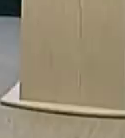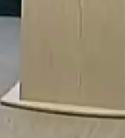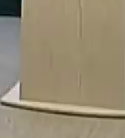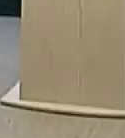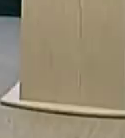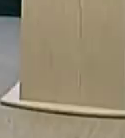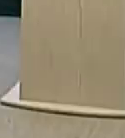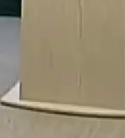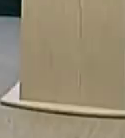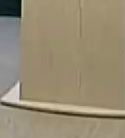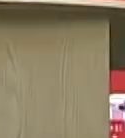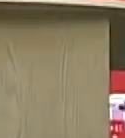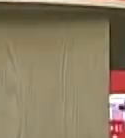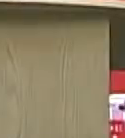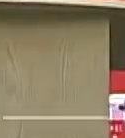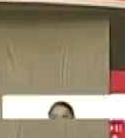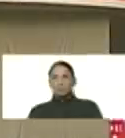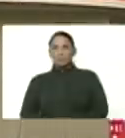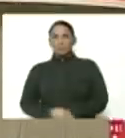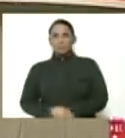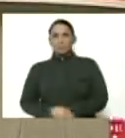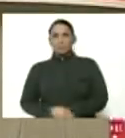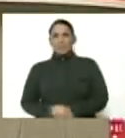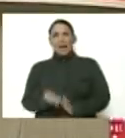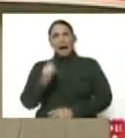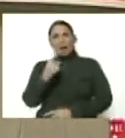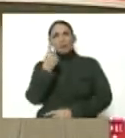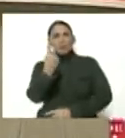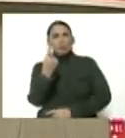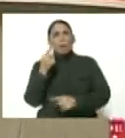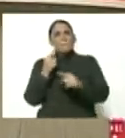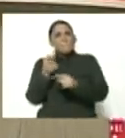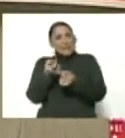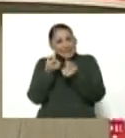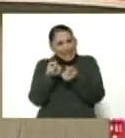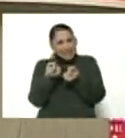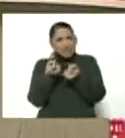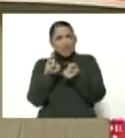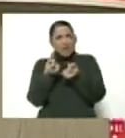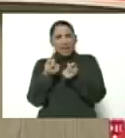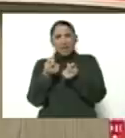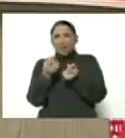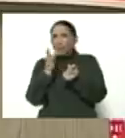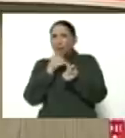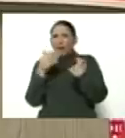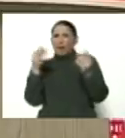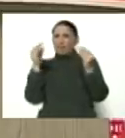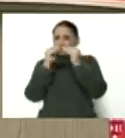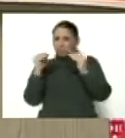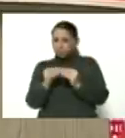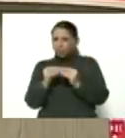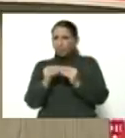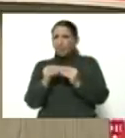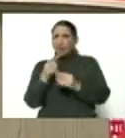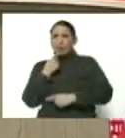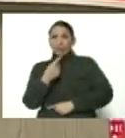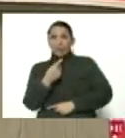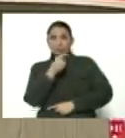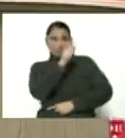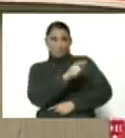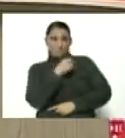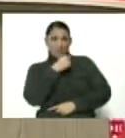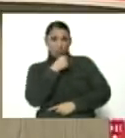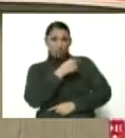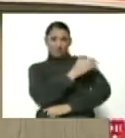Hay una pequeña imprecisión en lo que menciona allí la periodista de derecha, la periodista